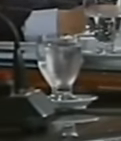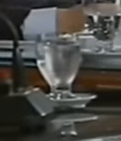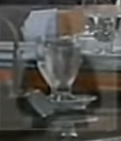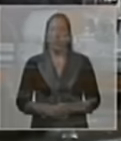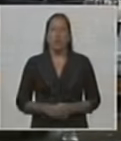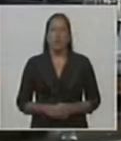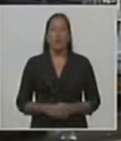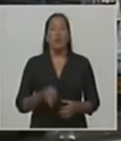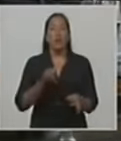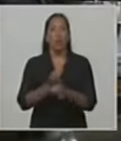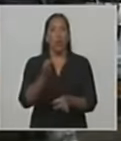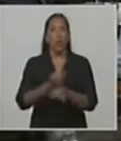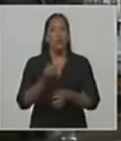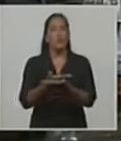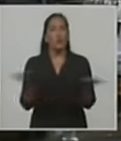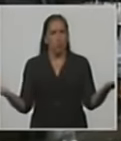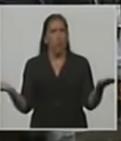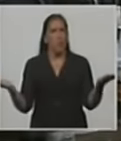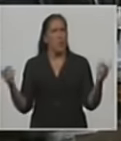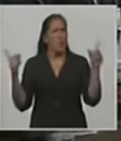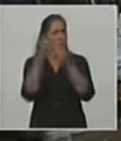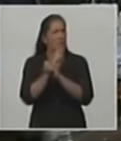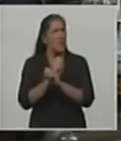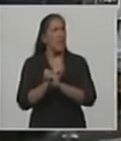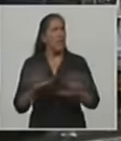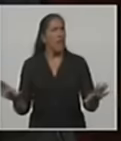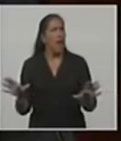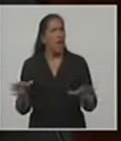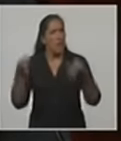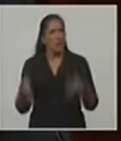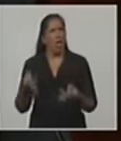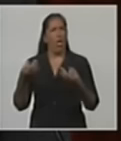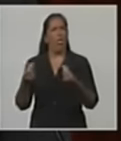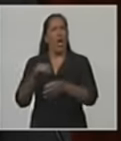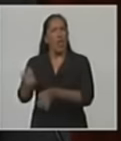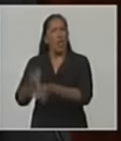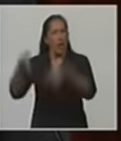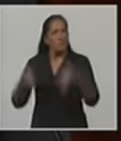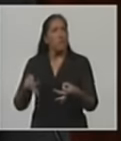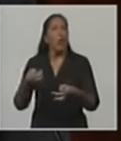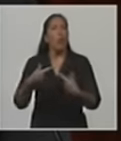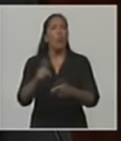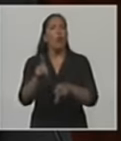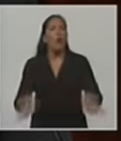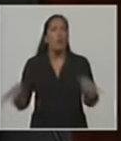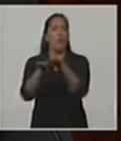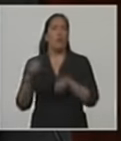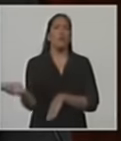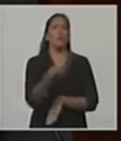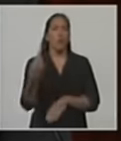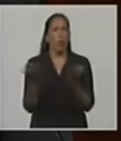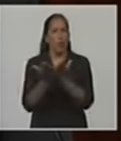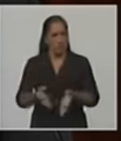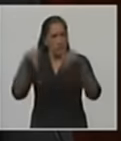La educación pública tiene severos problemas de calidad y hoy no garantiza la igualdad de oportunidades. Si bien hay